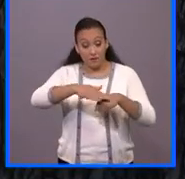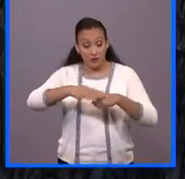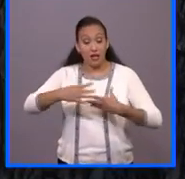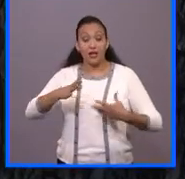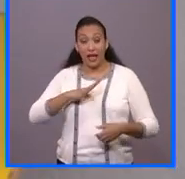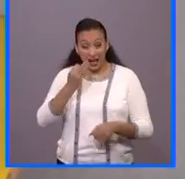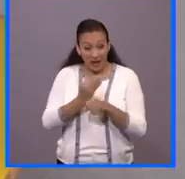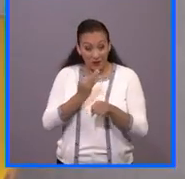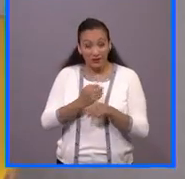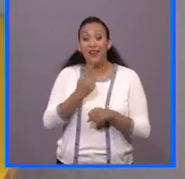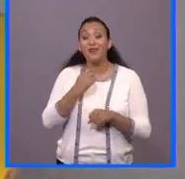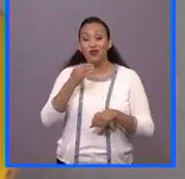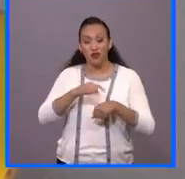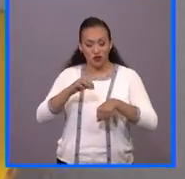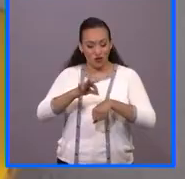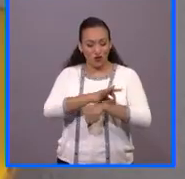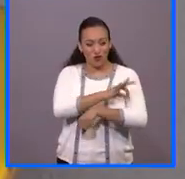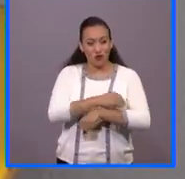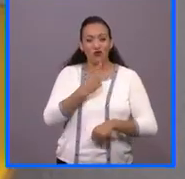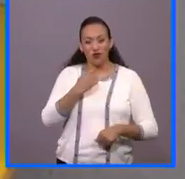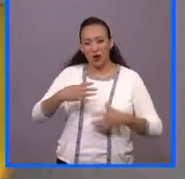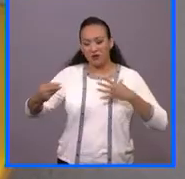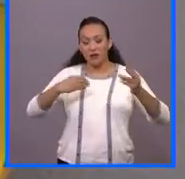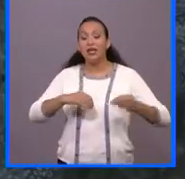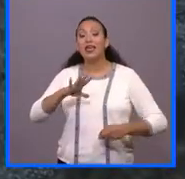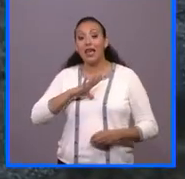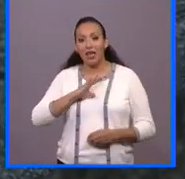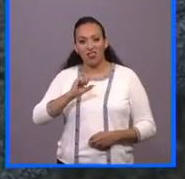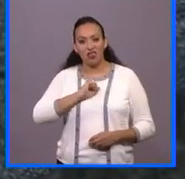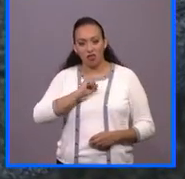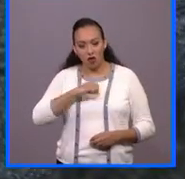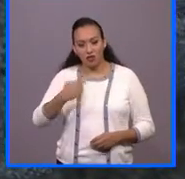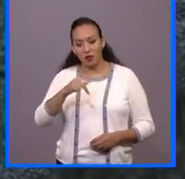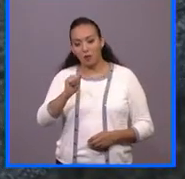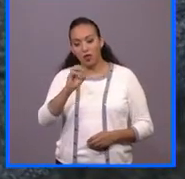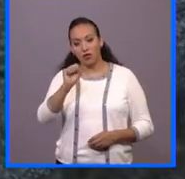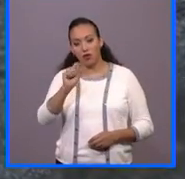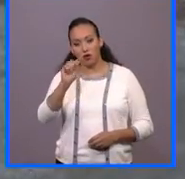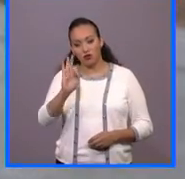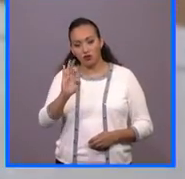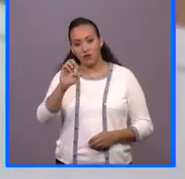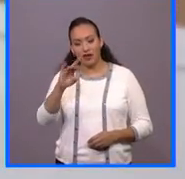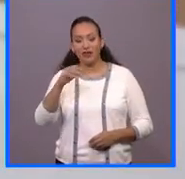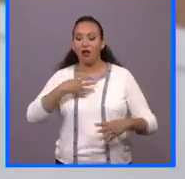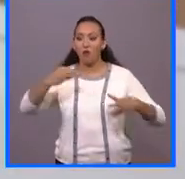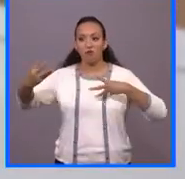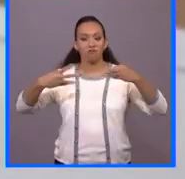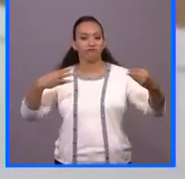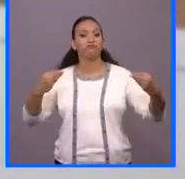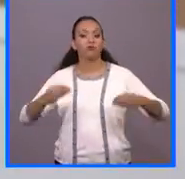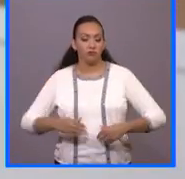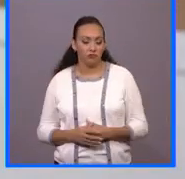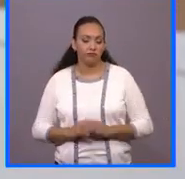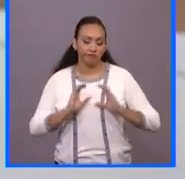de sarampión y la alerta epidemiológica de tosferina en México ante el incremento de los casos. Para el canal del Poder Judicial